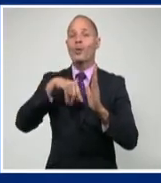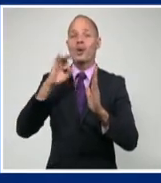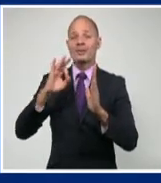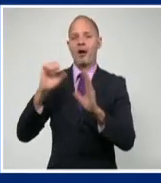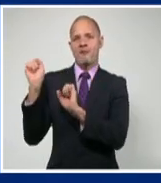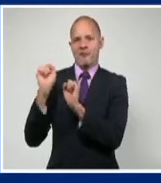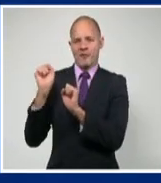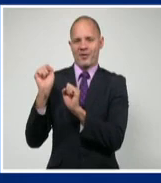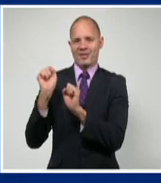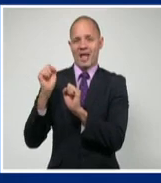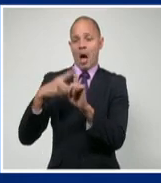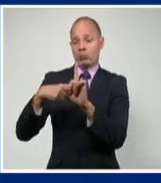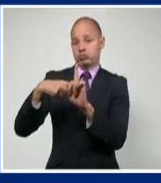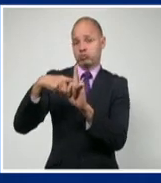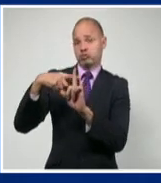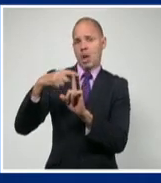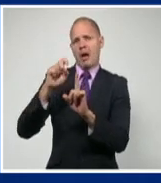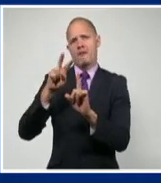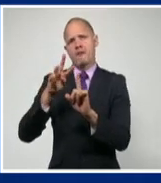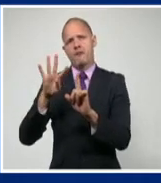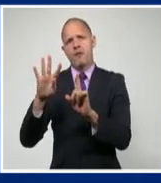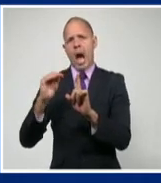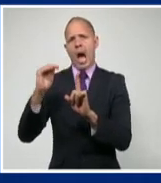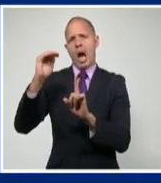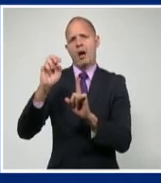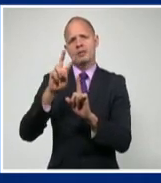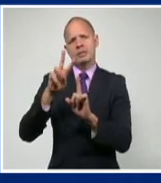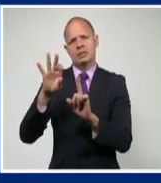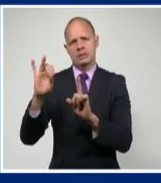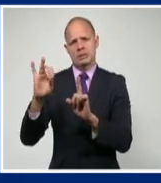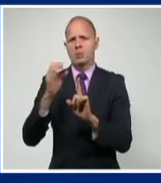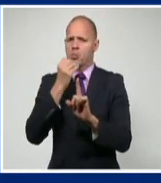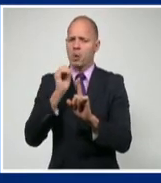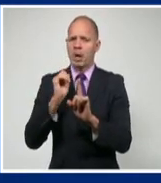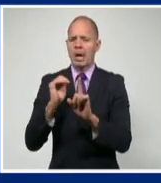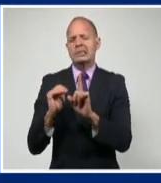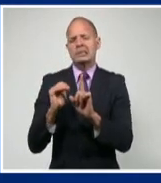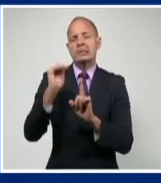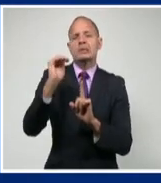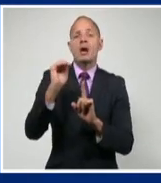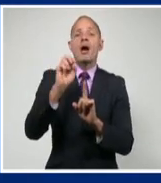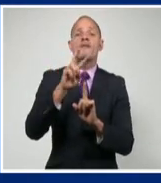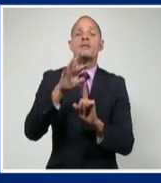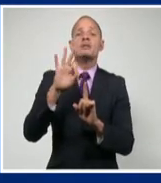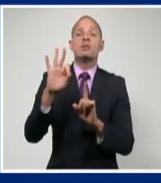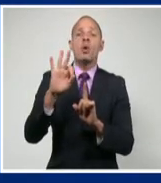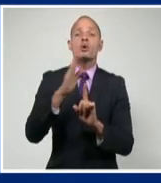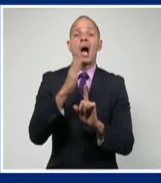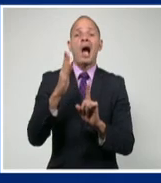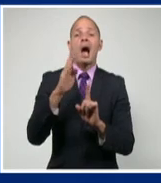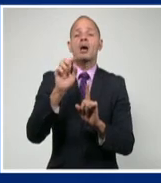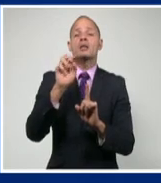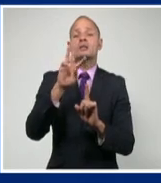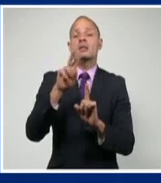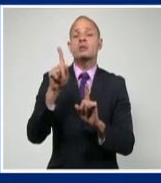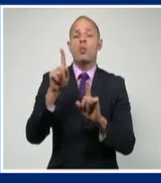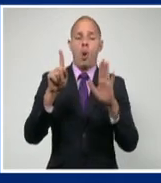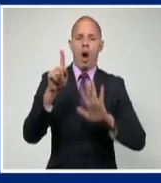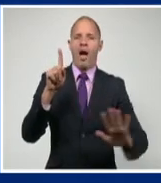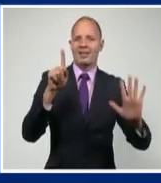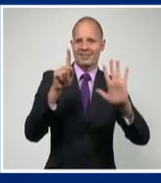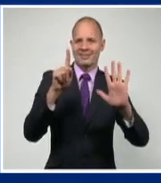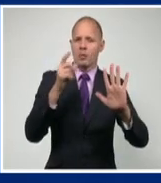de 24 hasta 27 grados Celsius, llegarán a 28 y hasta 31 grados Celsius, puede haber algún valor